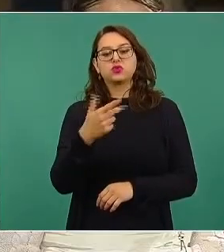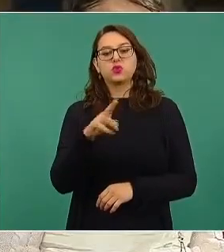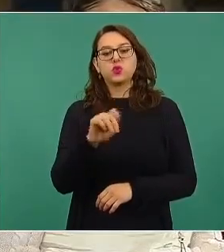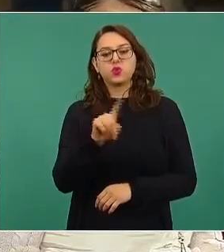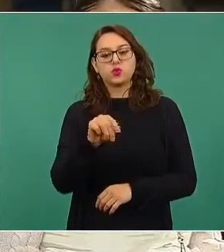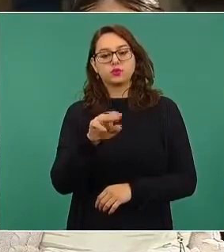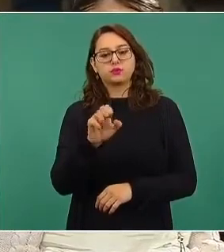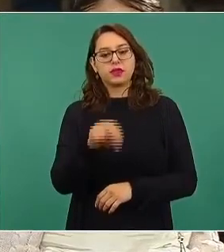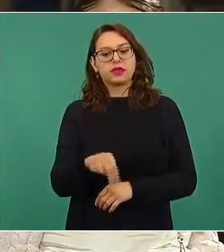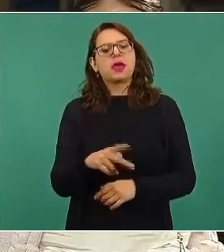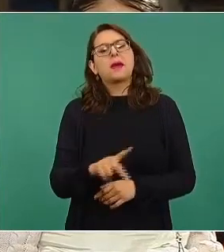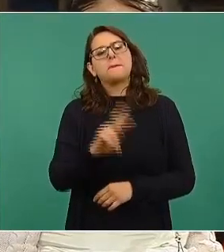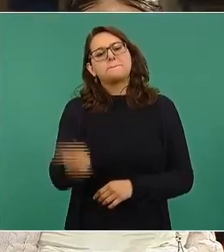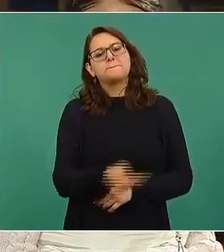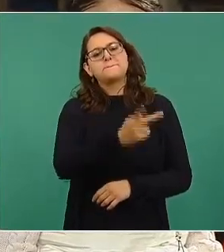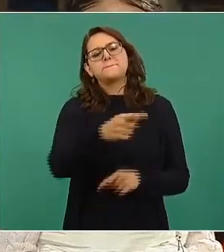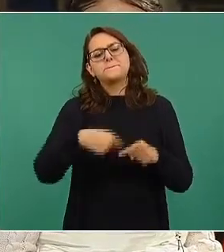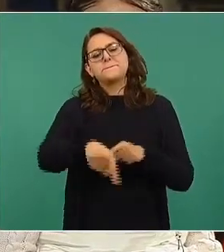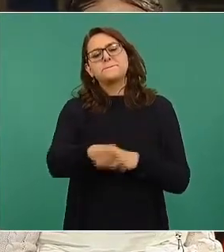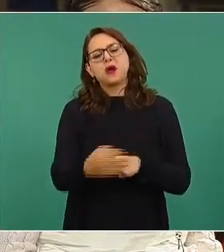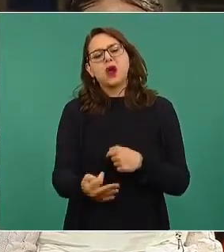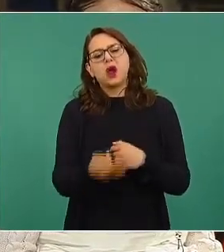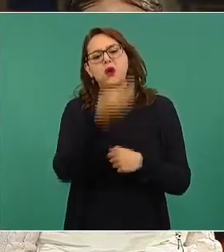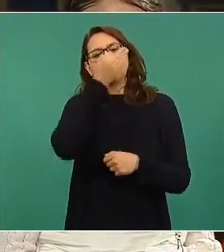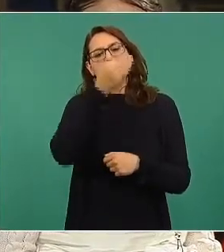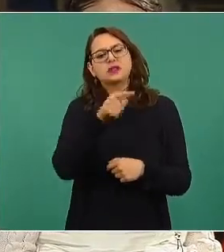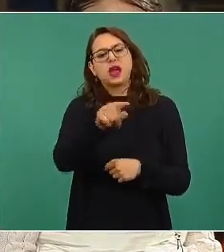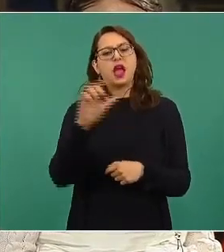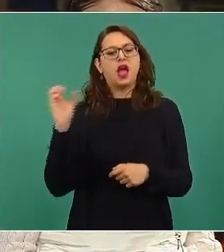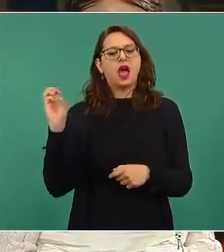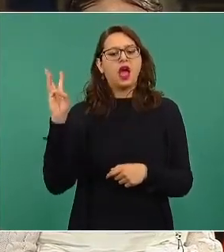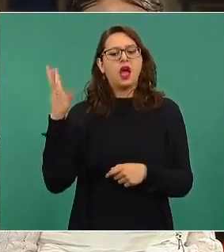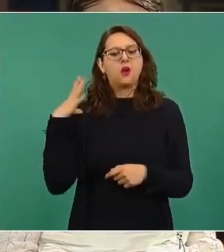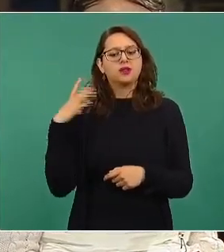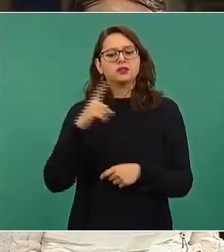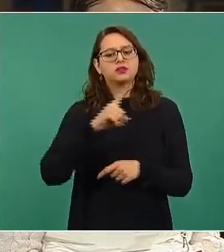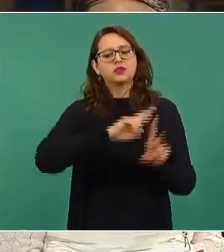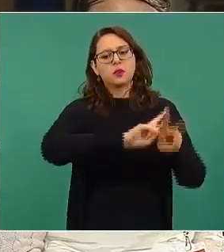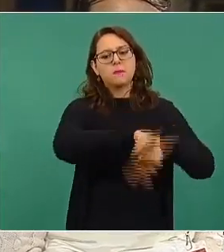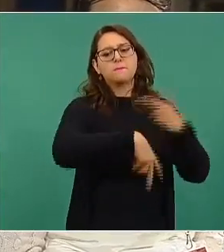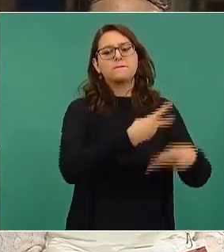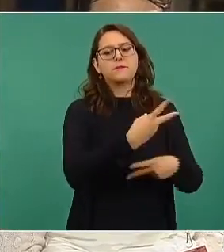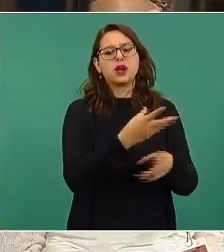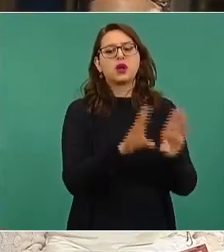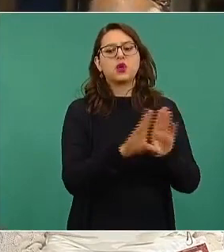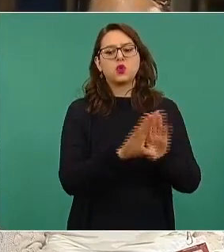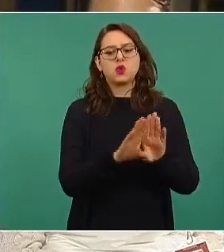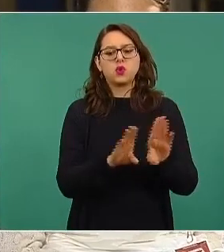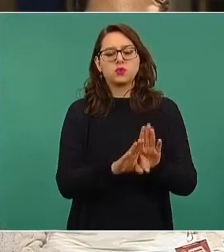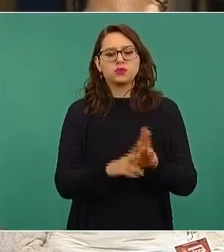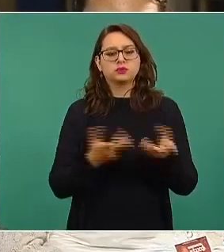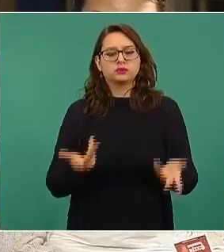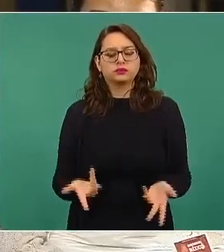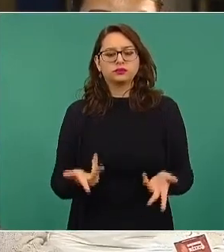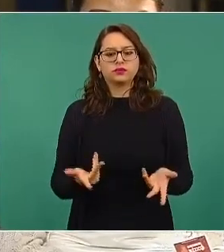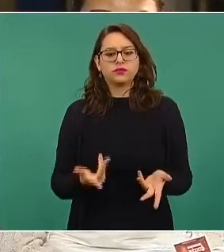Washington, específicamente un tema que nos ha llamado mucho la atención, que hablaba usted de la movilidad laboral México, Estados